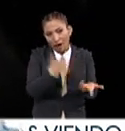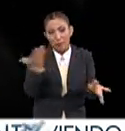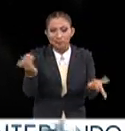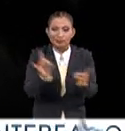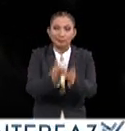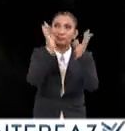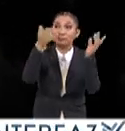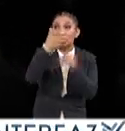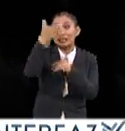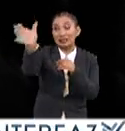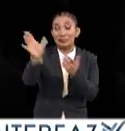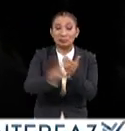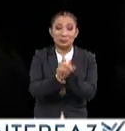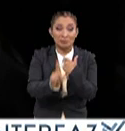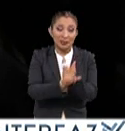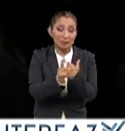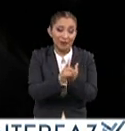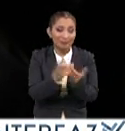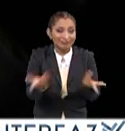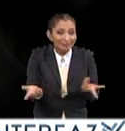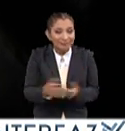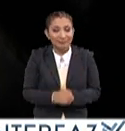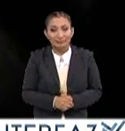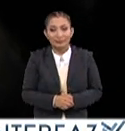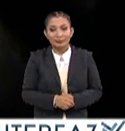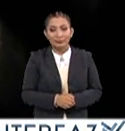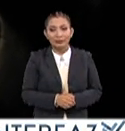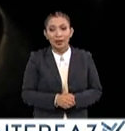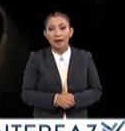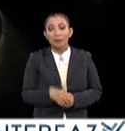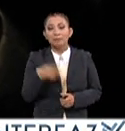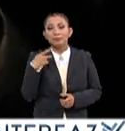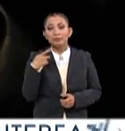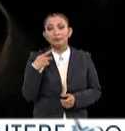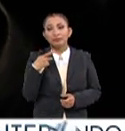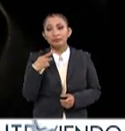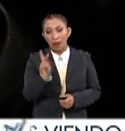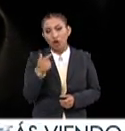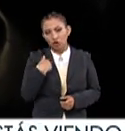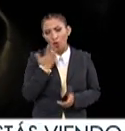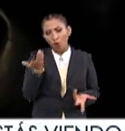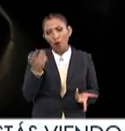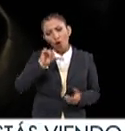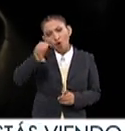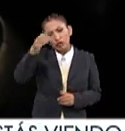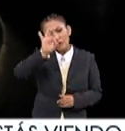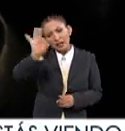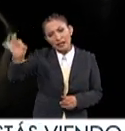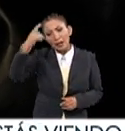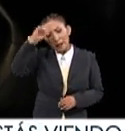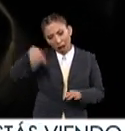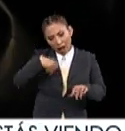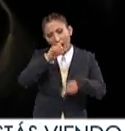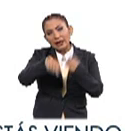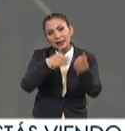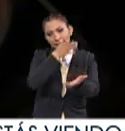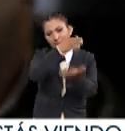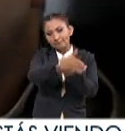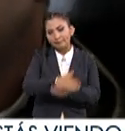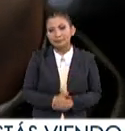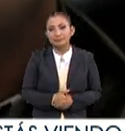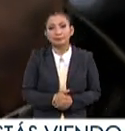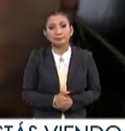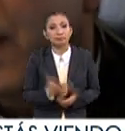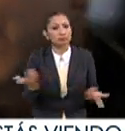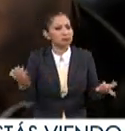causas de fuerza mayor, así lo pidieron, pero buscaré una fecha para volver a estar con ustedes.